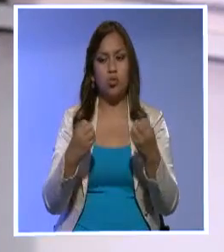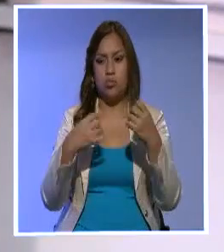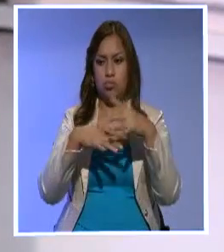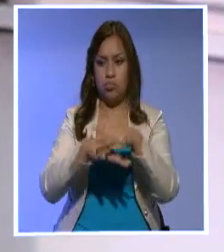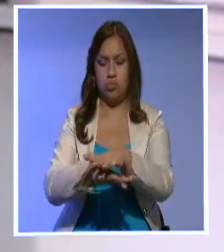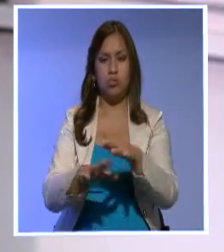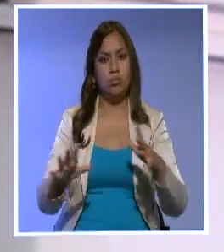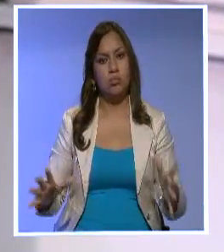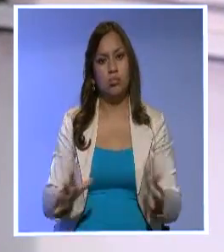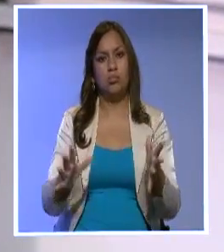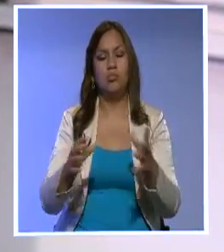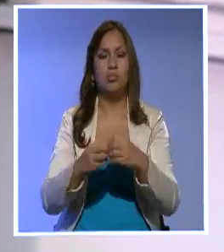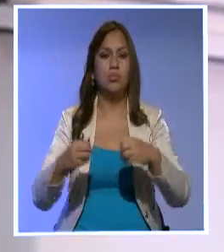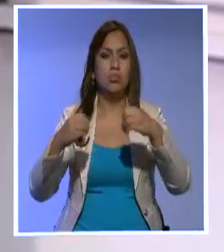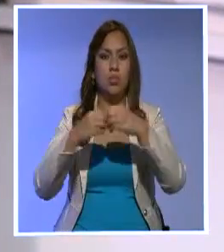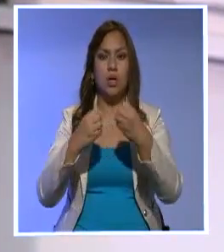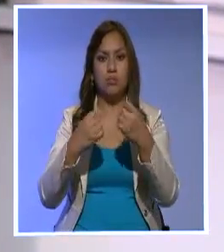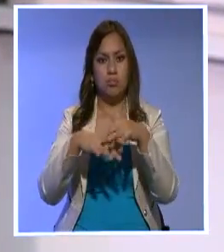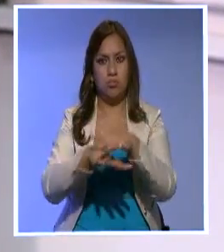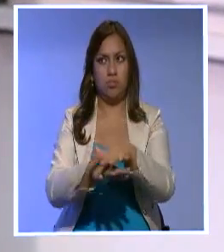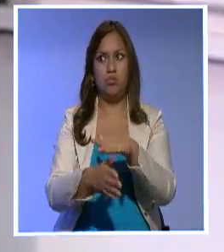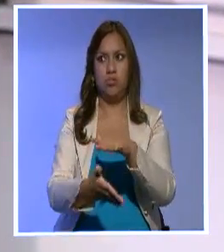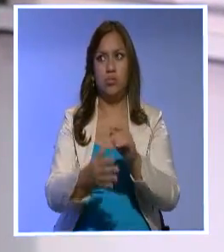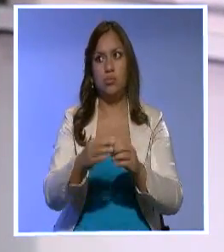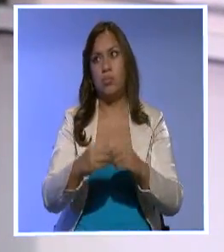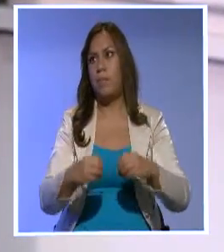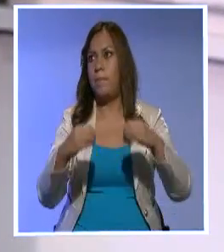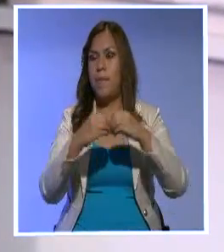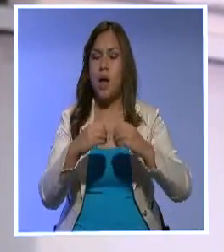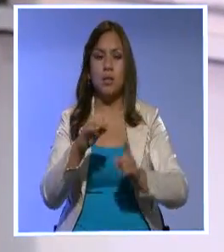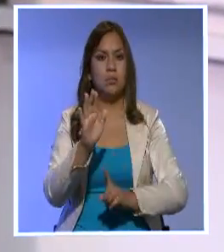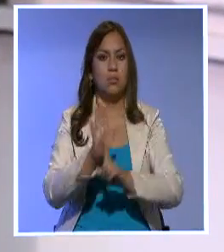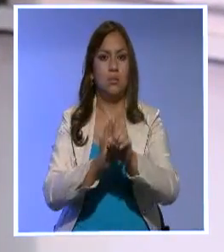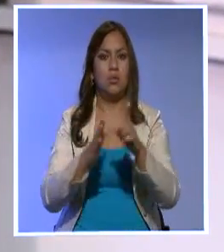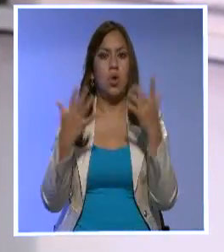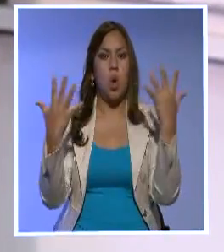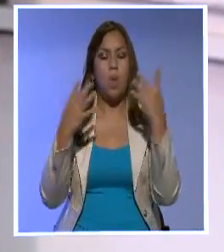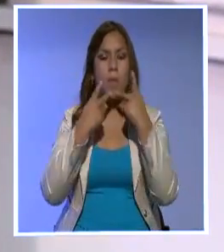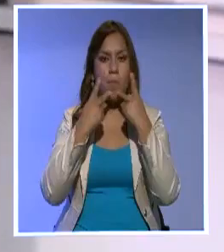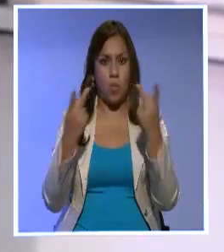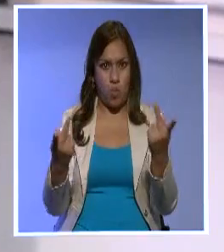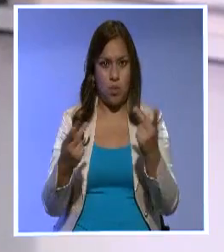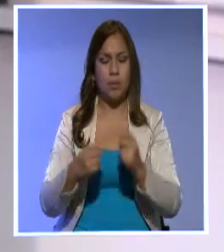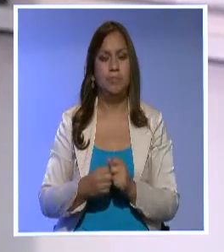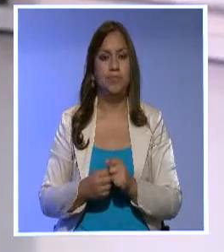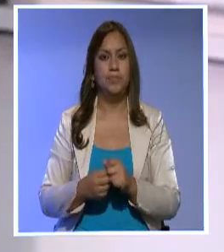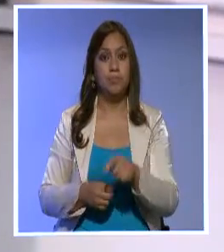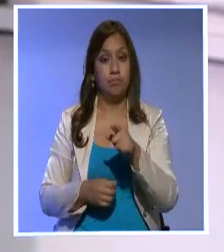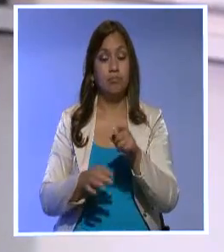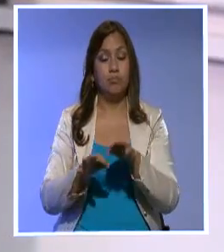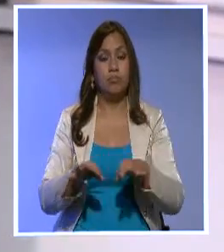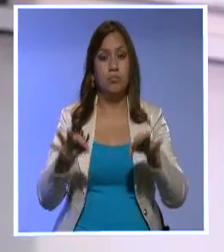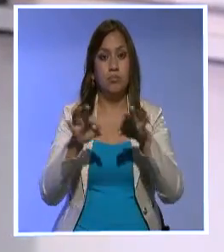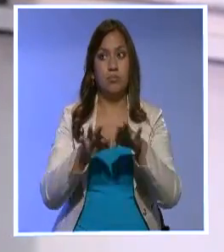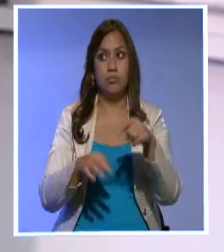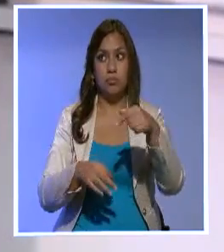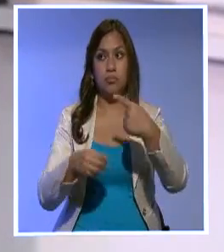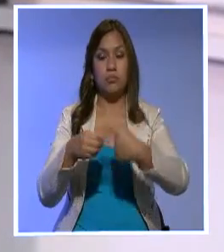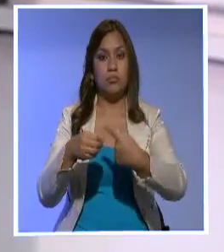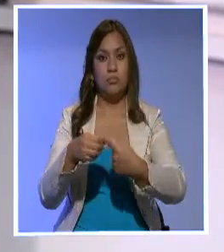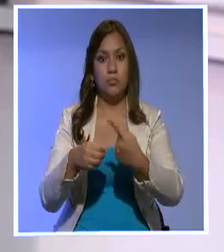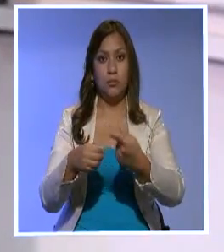también mayor inserción y mayor desarrollo dentro de la obra pública para nosotros eso es importante también en quito-